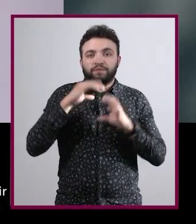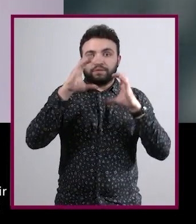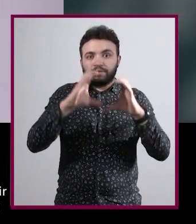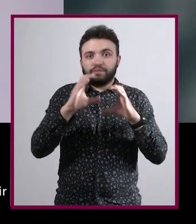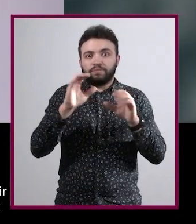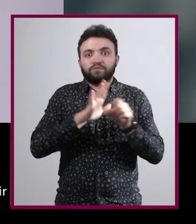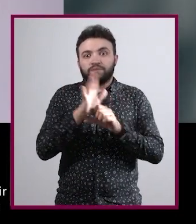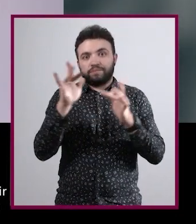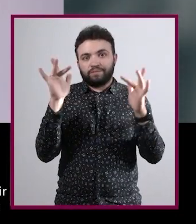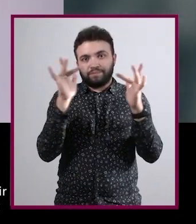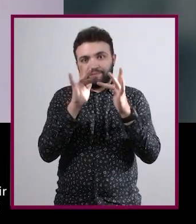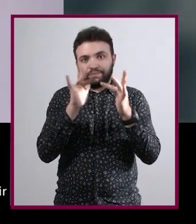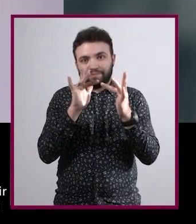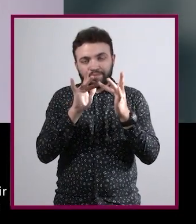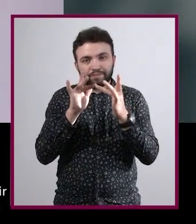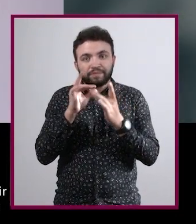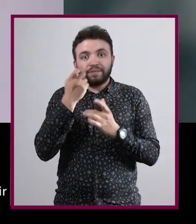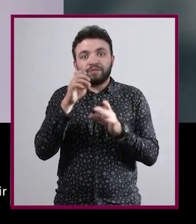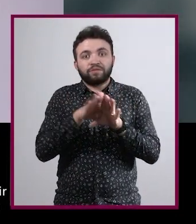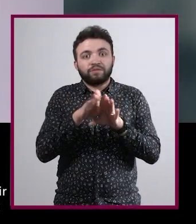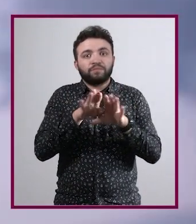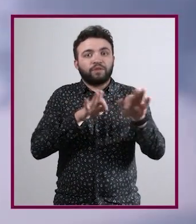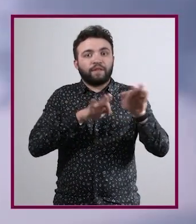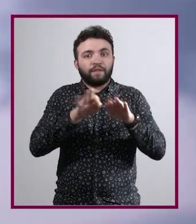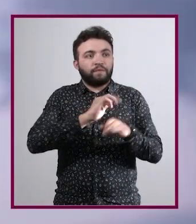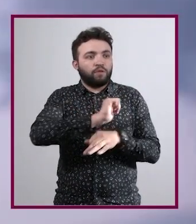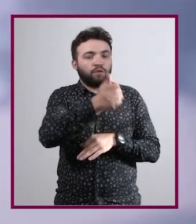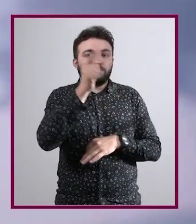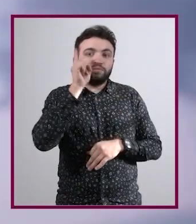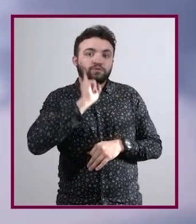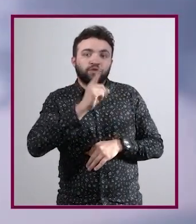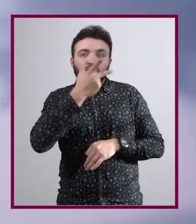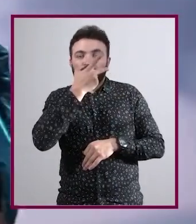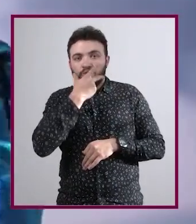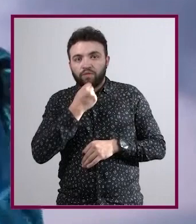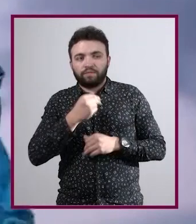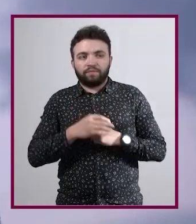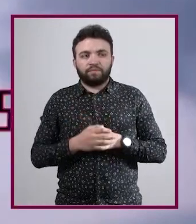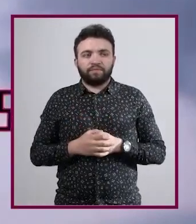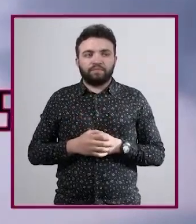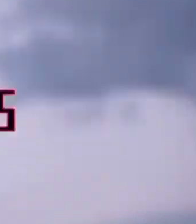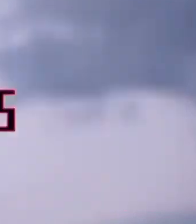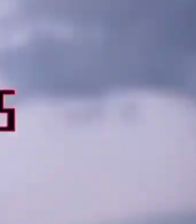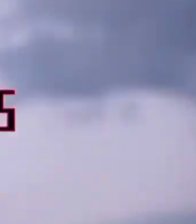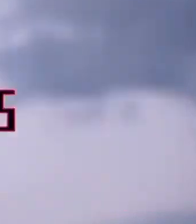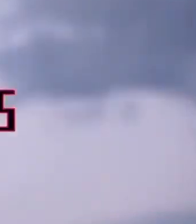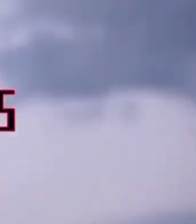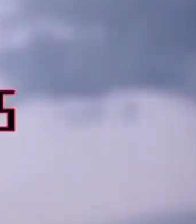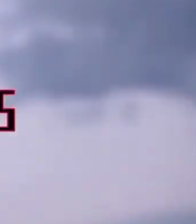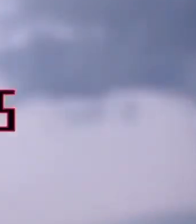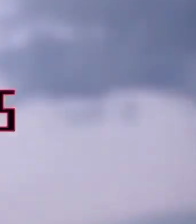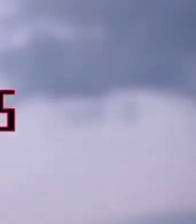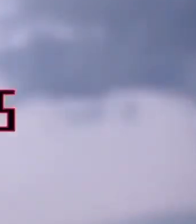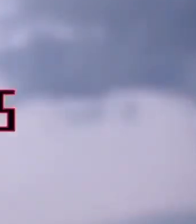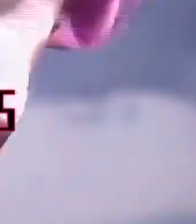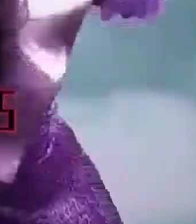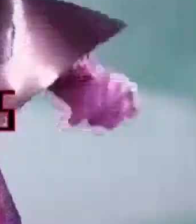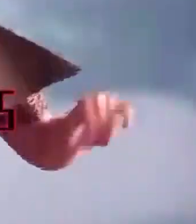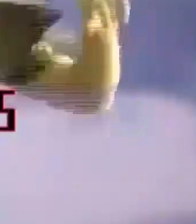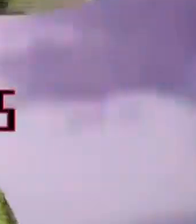que se generan al trabajar con otros. Tu cuerpo se ablandará con